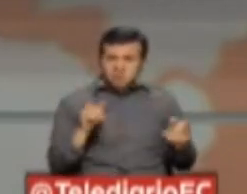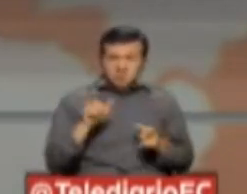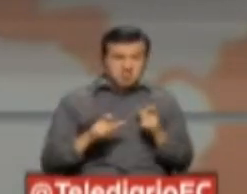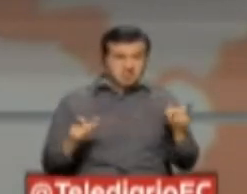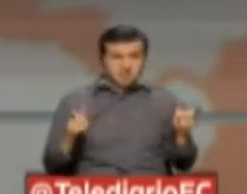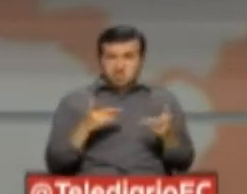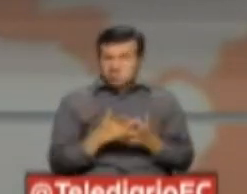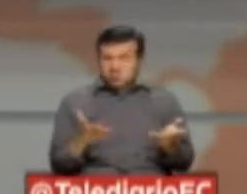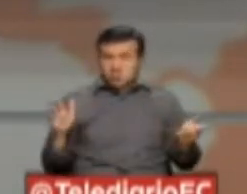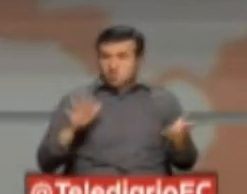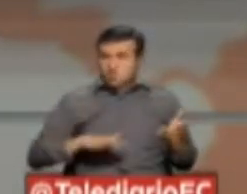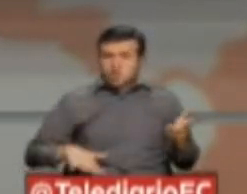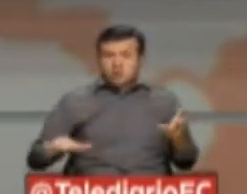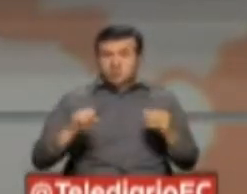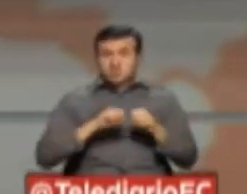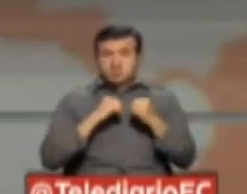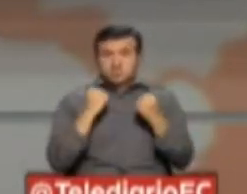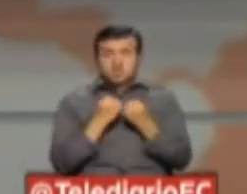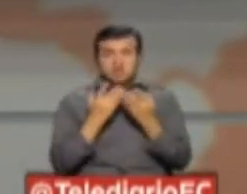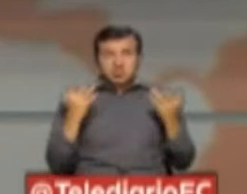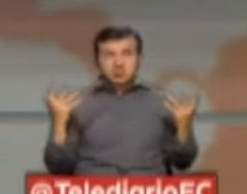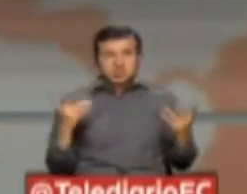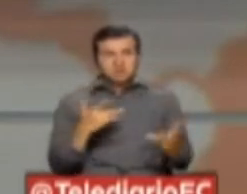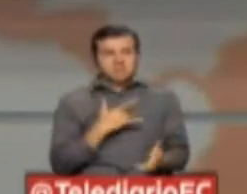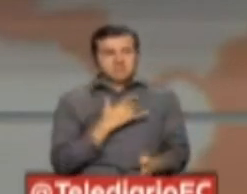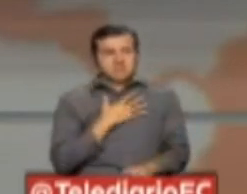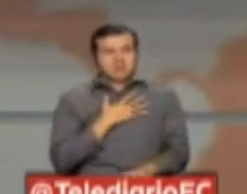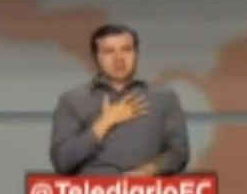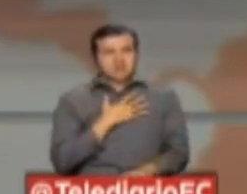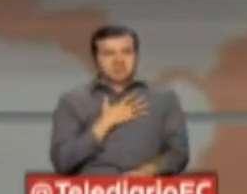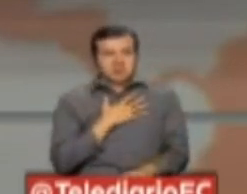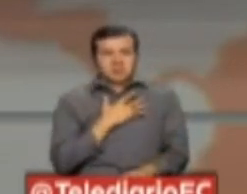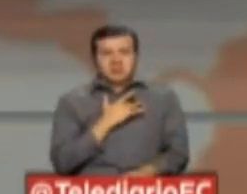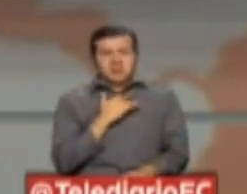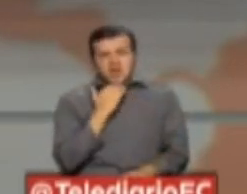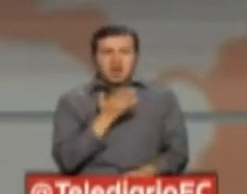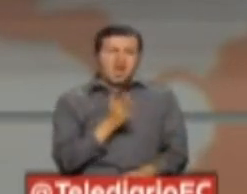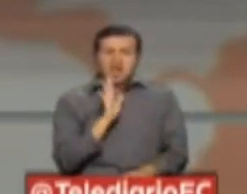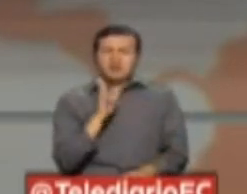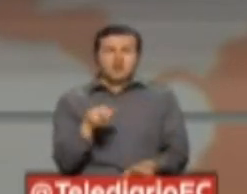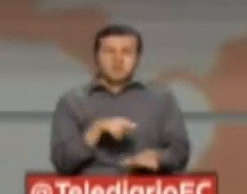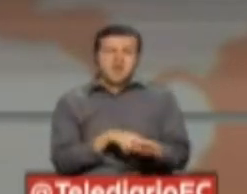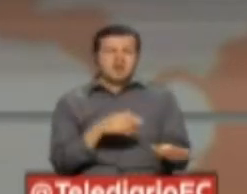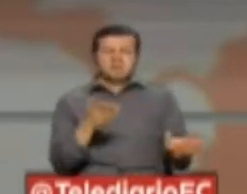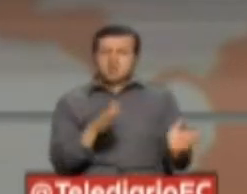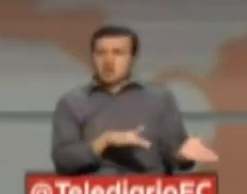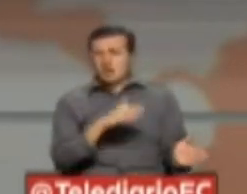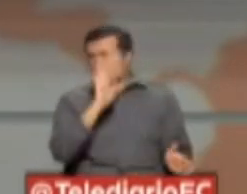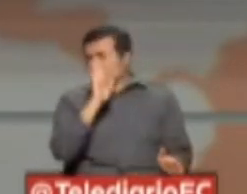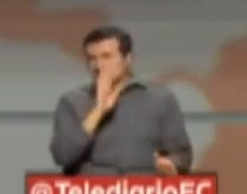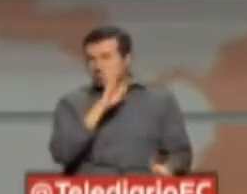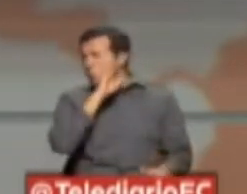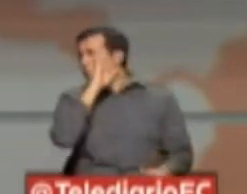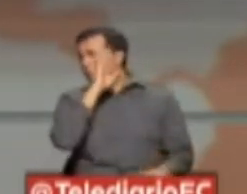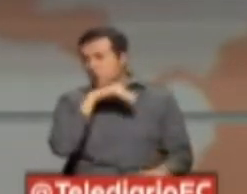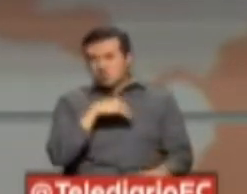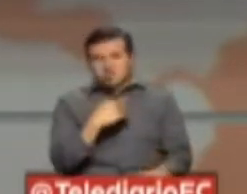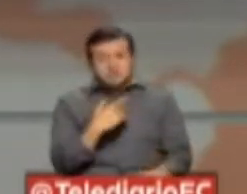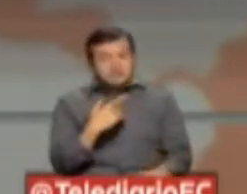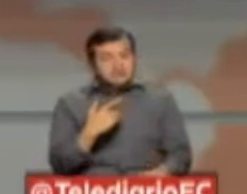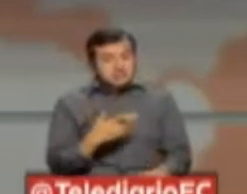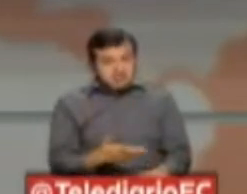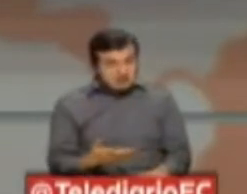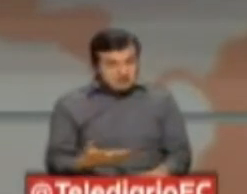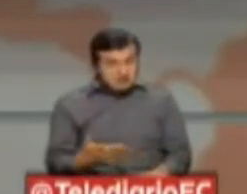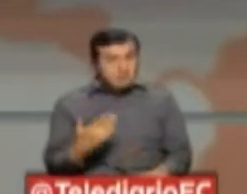la sociedad en su conjunto estamos y haciendo e indolentes ante esta situación estamos siendo indiferentes y eso es algo que realmente